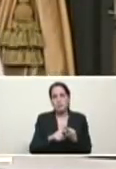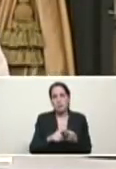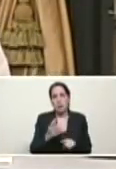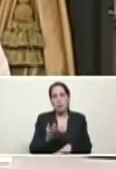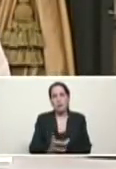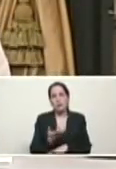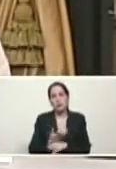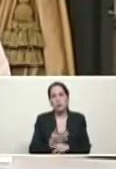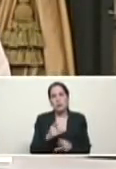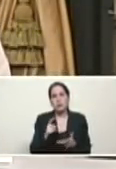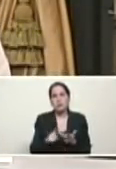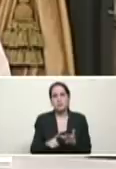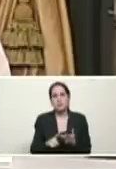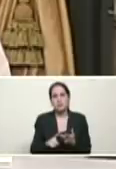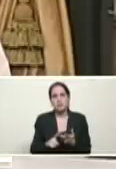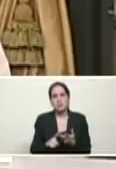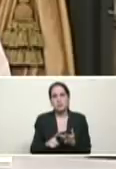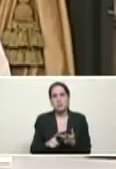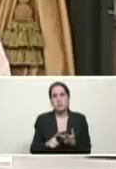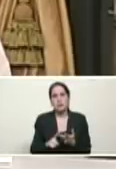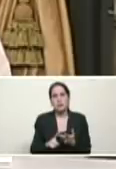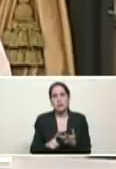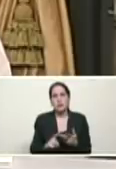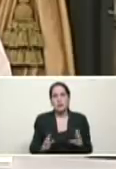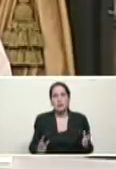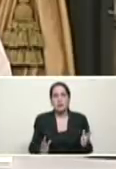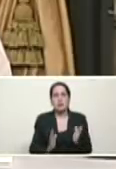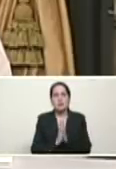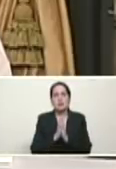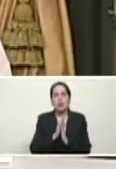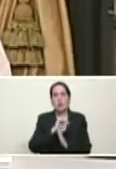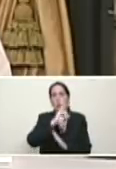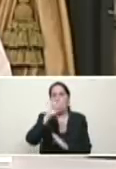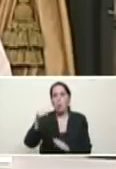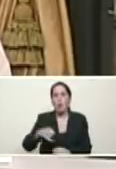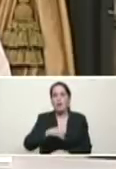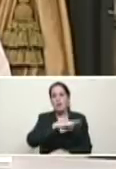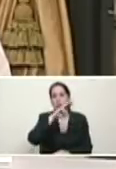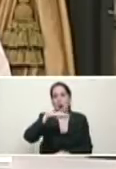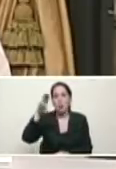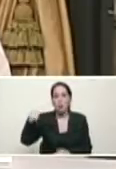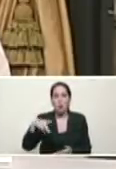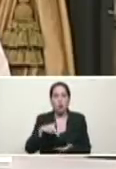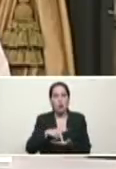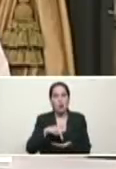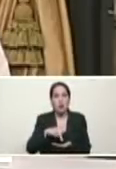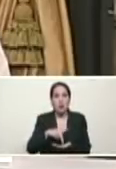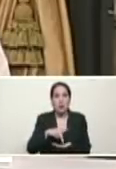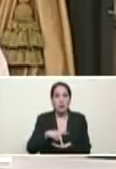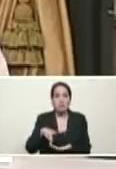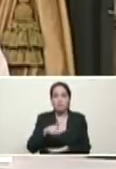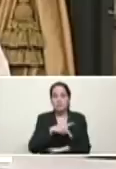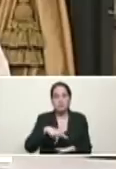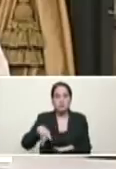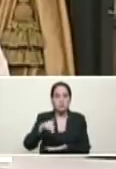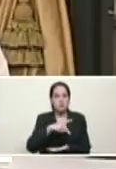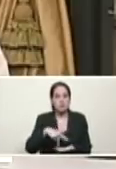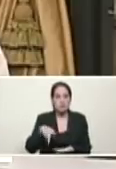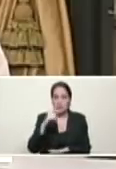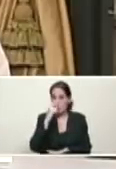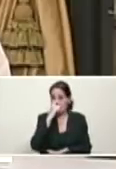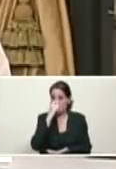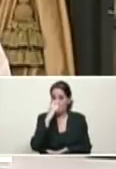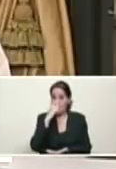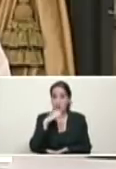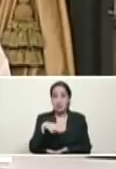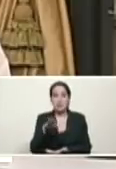Maturín, nos vamos directo a San Juan de los Morros, en la Plaza Bolívar, la misma Plaza Bolívar de San Juan de los